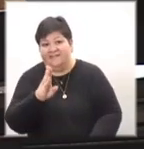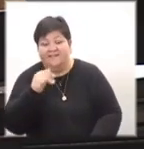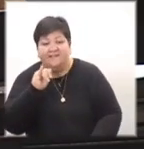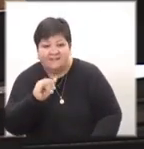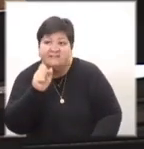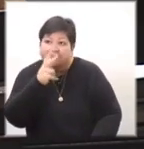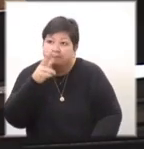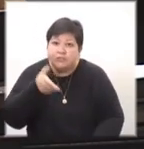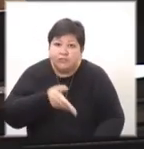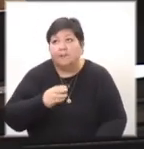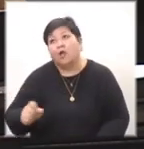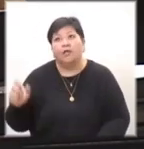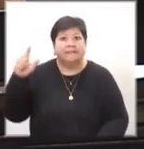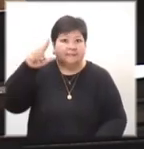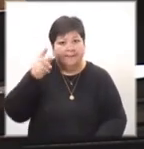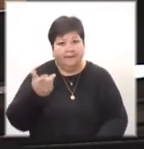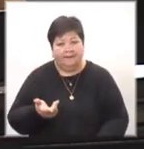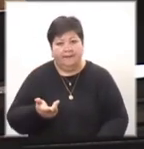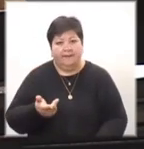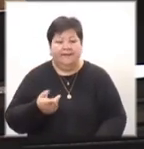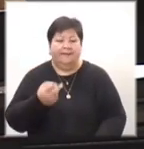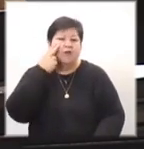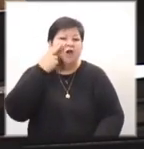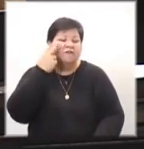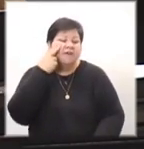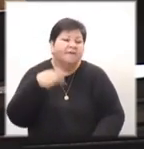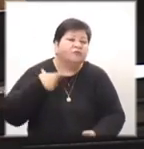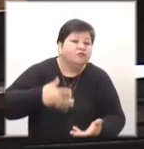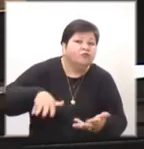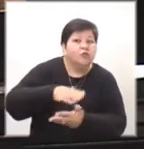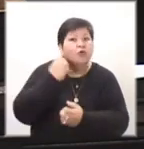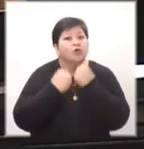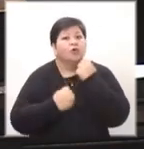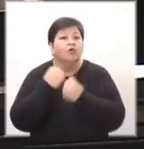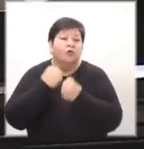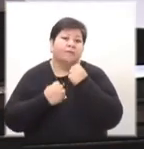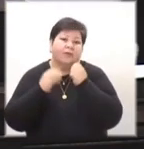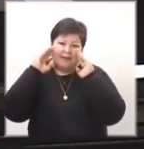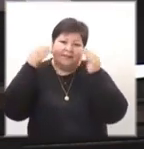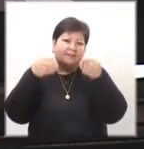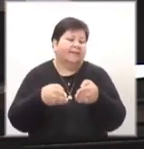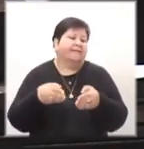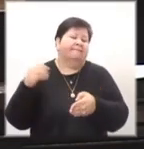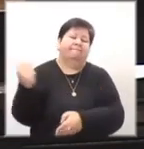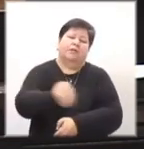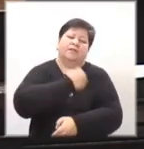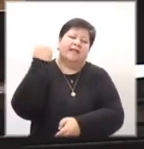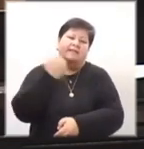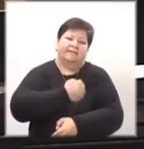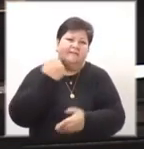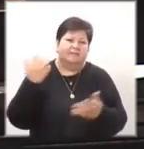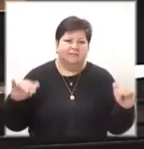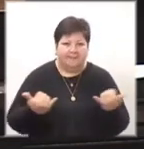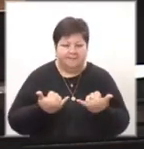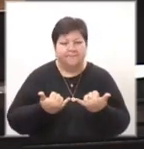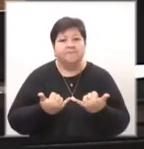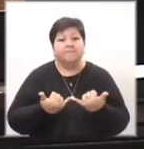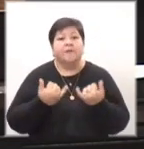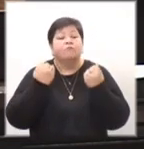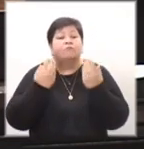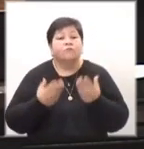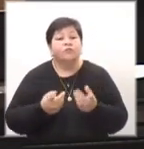encima. Estos problemas socioeconómicos deben atenderse en forma prioritaria, para lo cual es